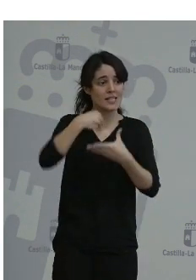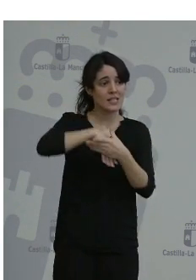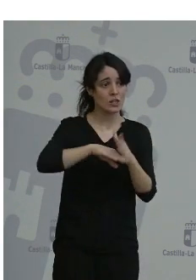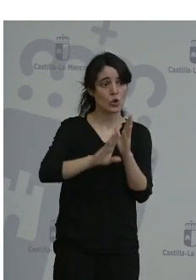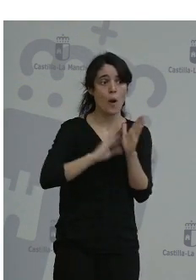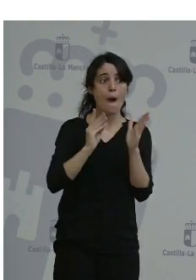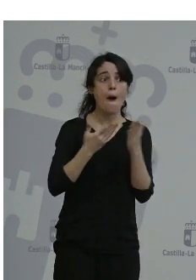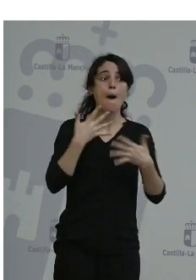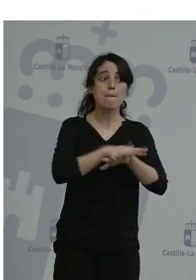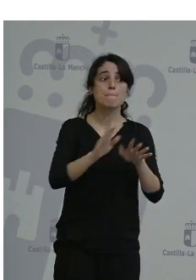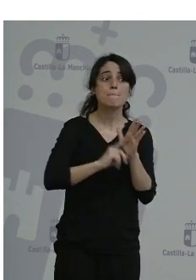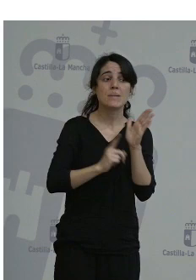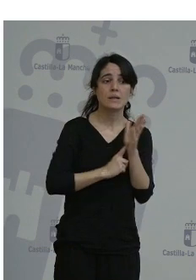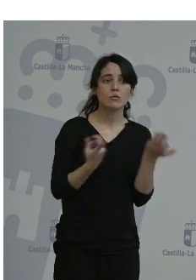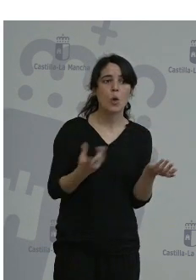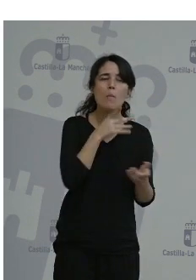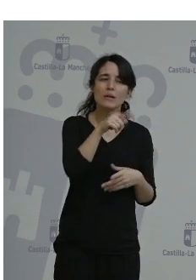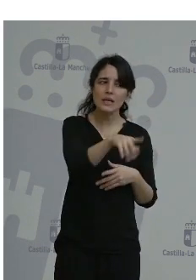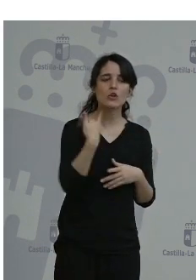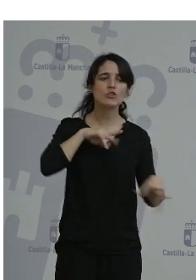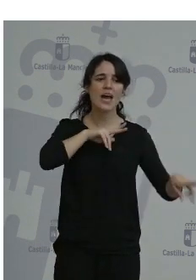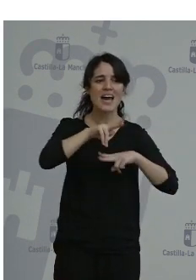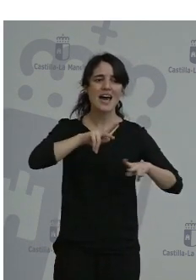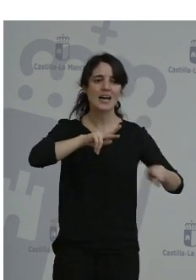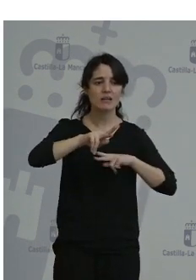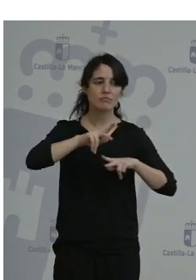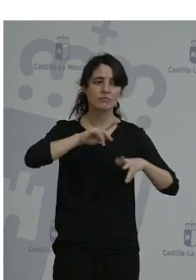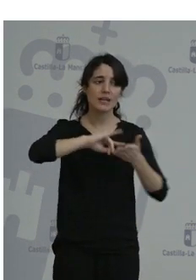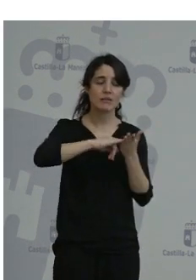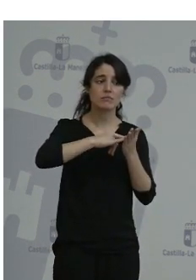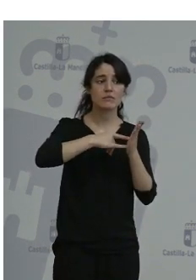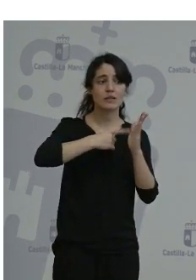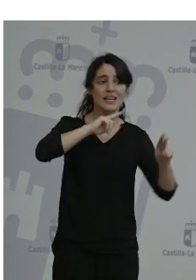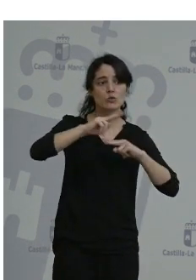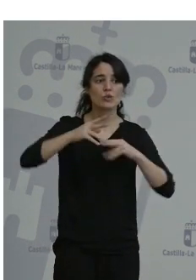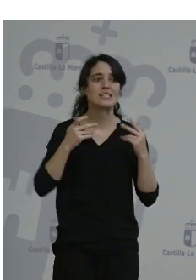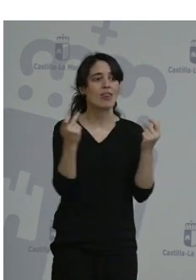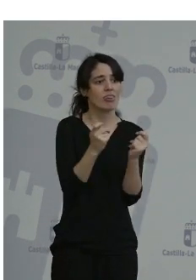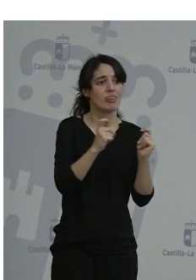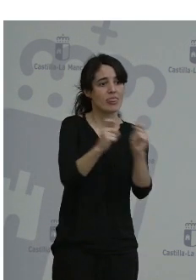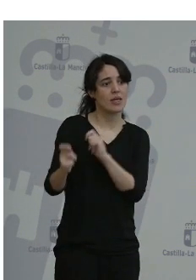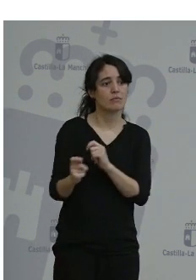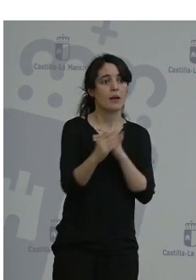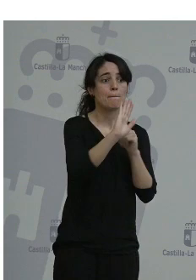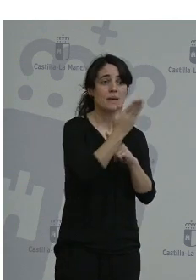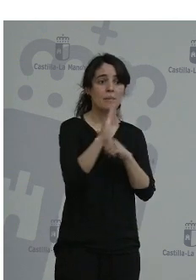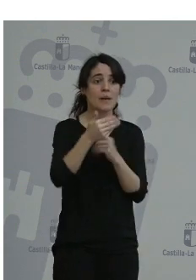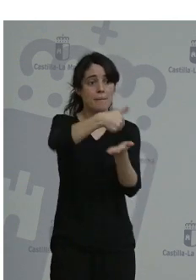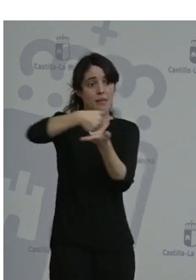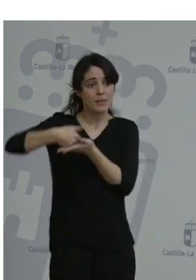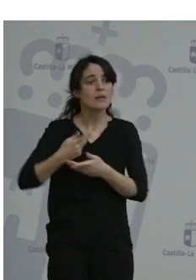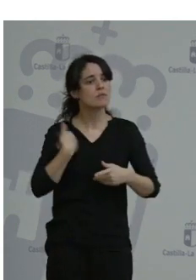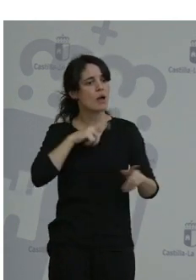están dando respuesta, están dando respuesta a las demandas que se han tenido históricamente y que han